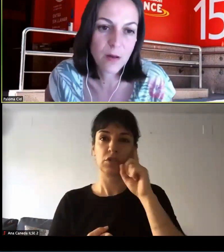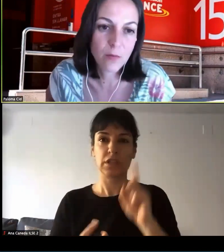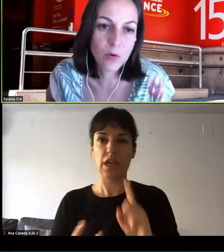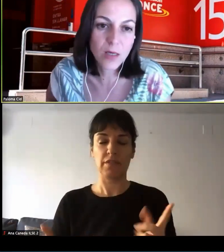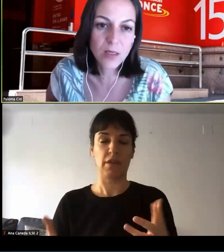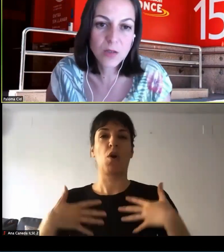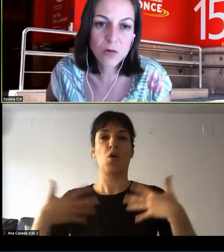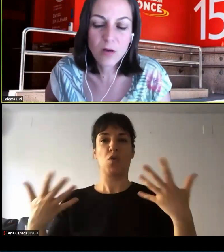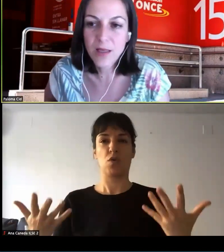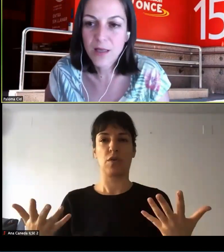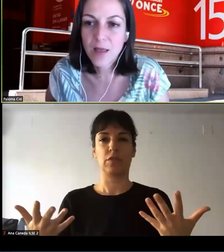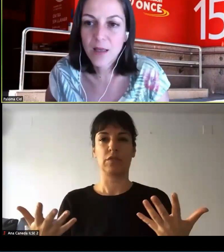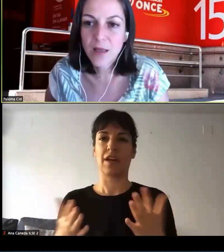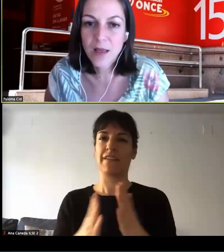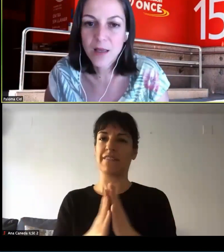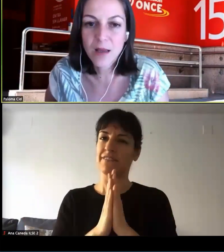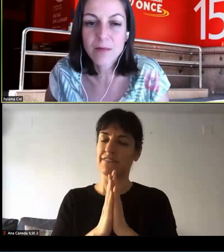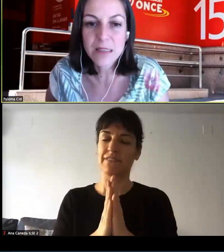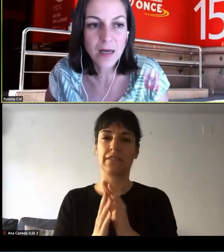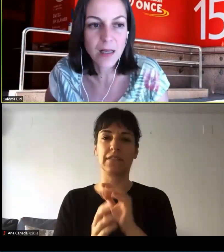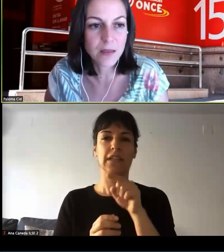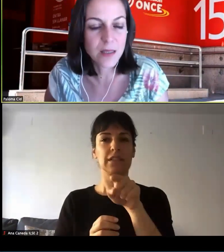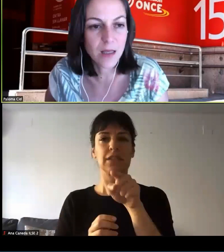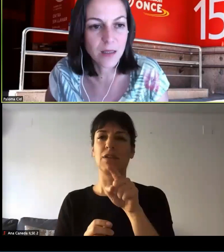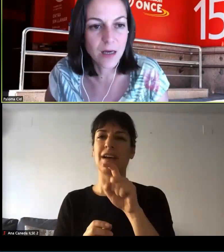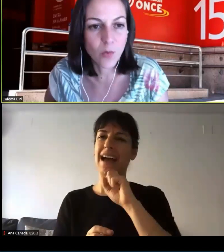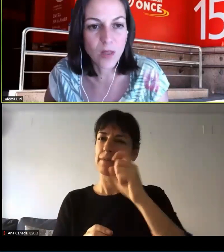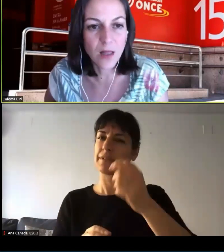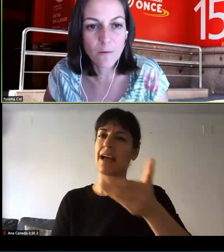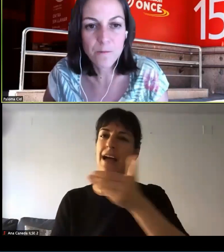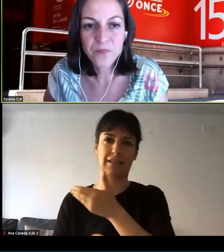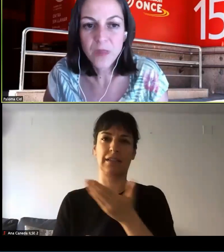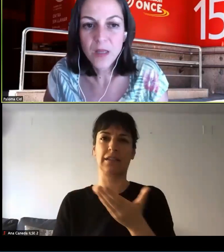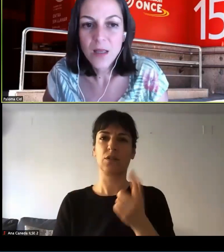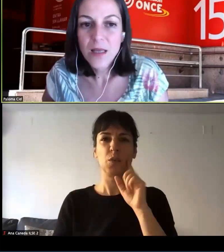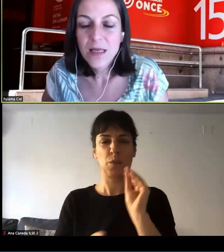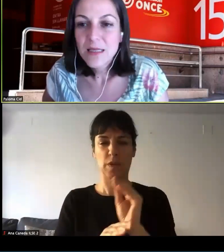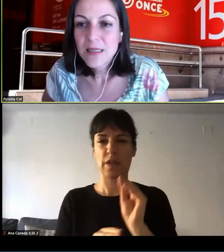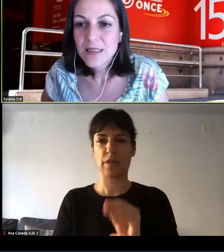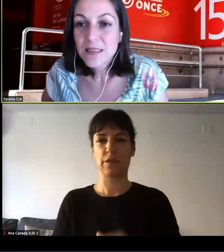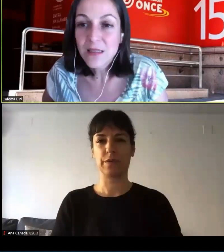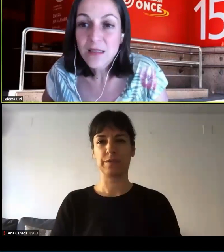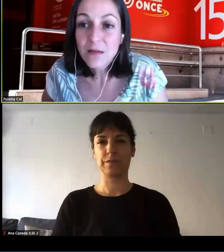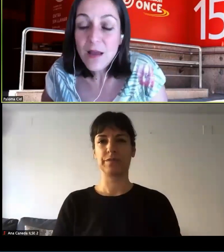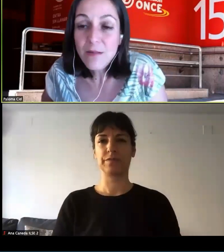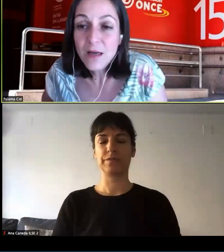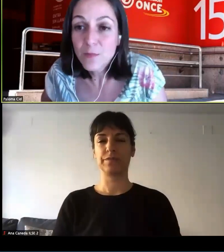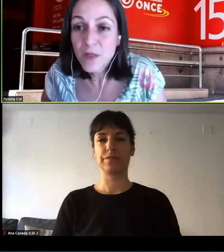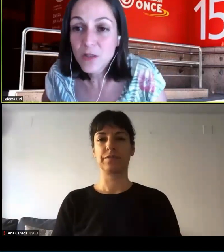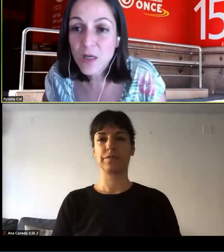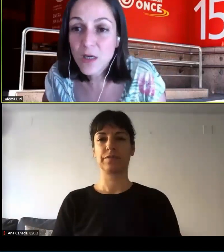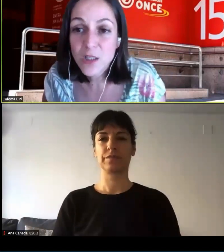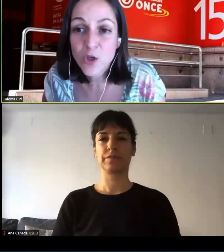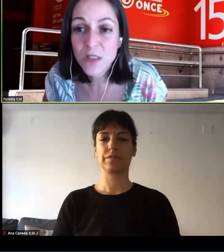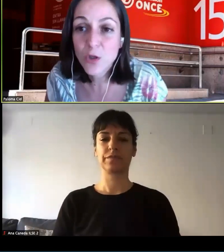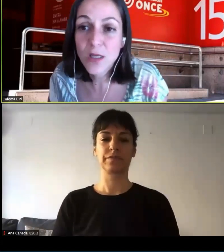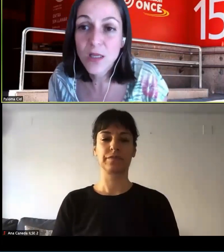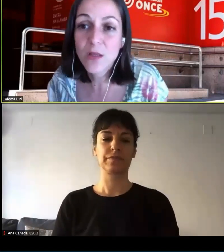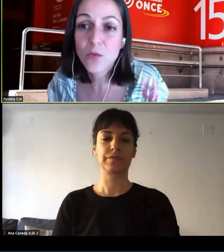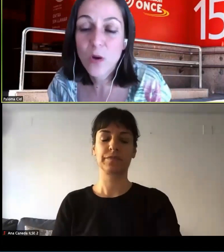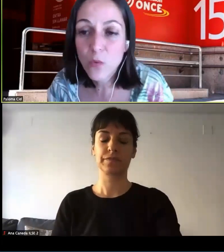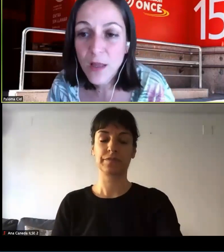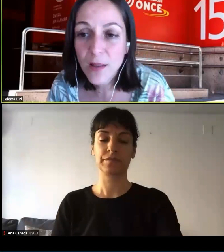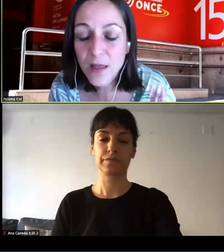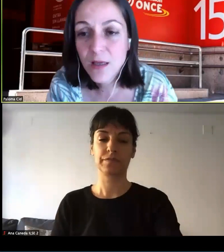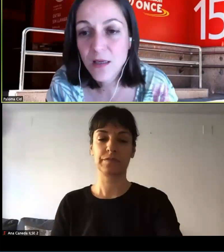por favor, en eso hay que avisar antes, hay que tener cuidado. Si hay varias personas y yo me estoy